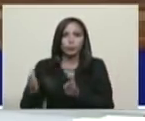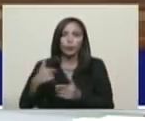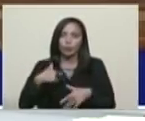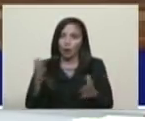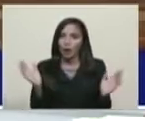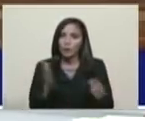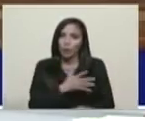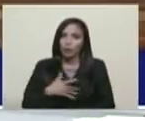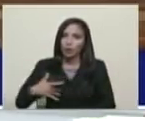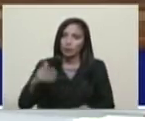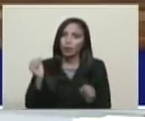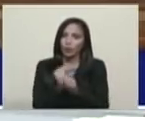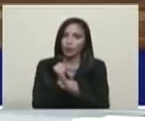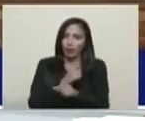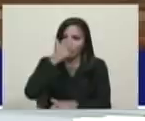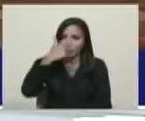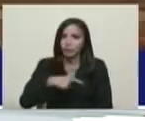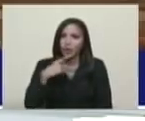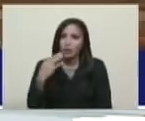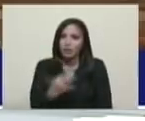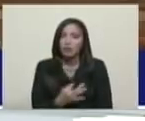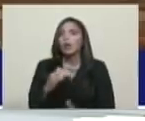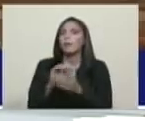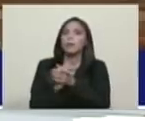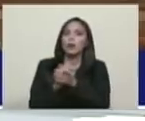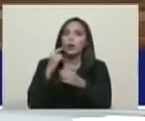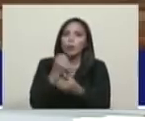trabajar decentemente, a mis amigos y